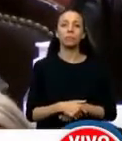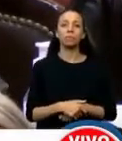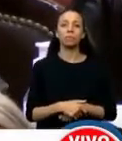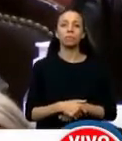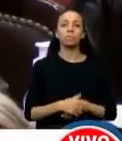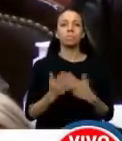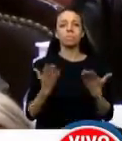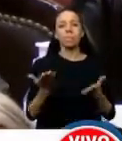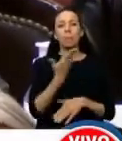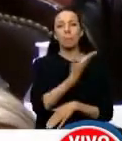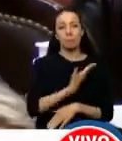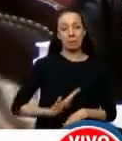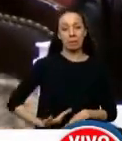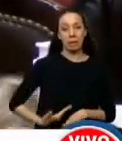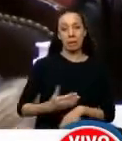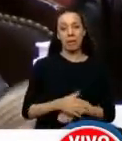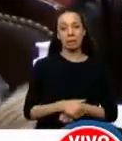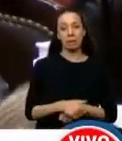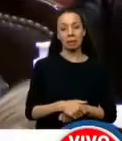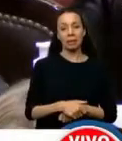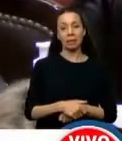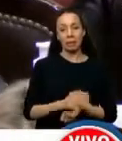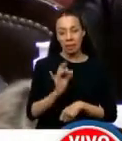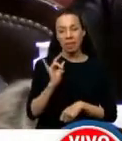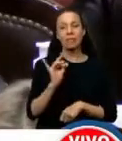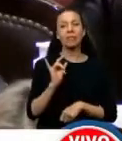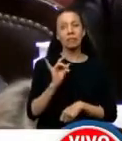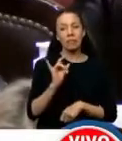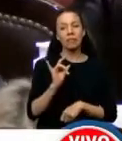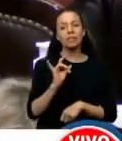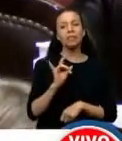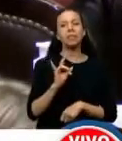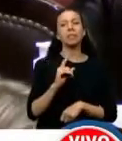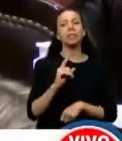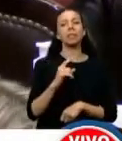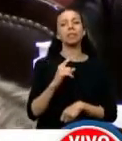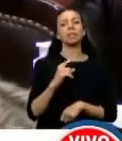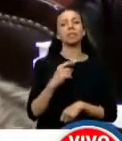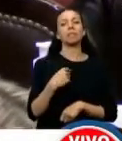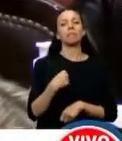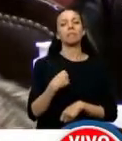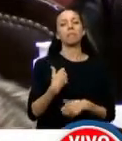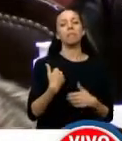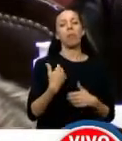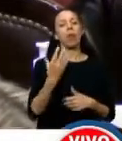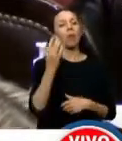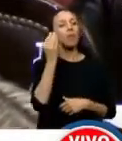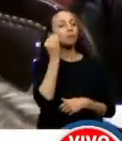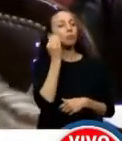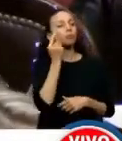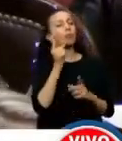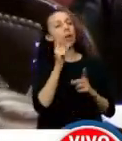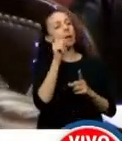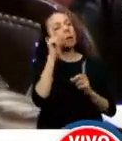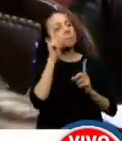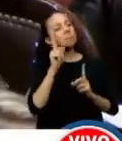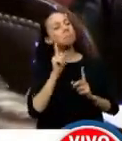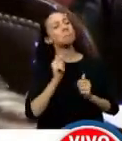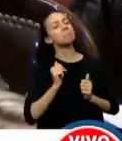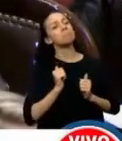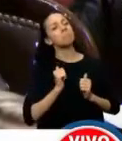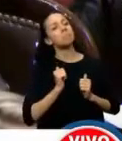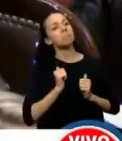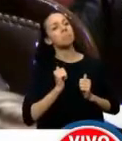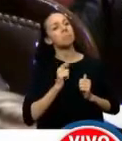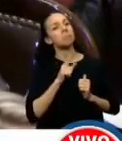representación, que tenemos más vínculo, ¿no? Uh-huh. Han estado muy de acuerdo porque hay una historia de la Argentina con el Fondo